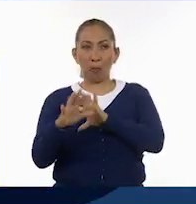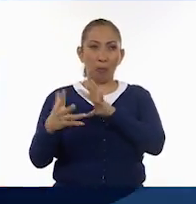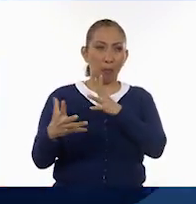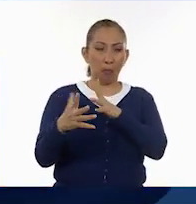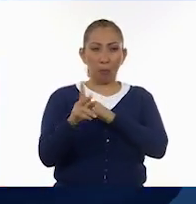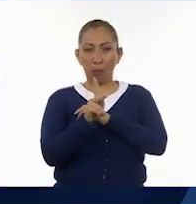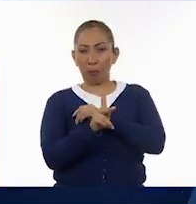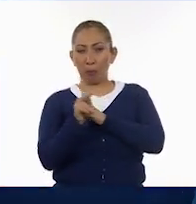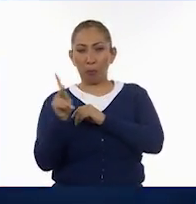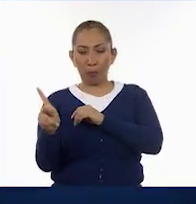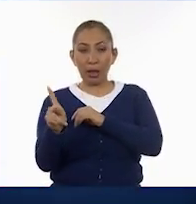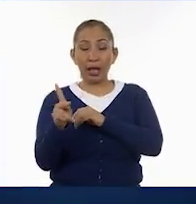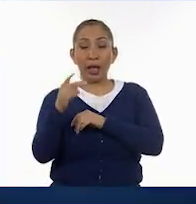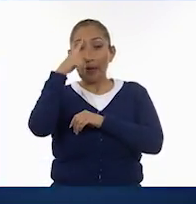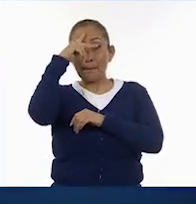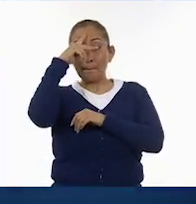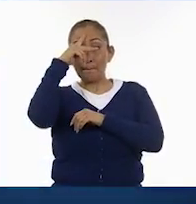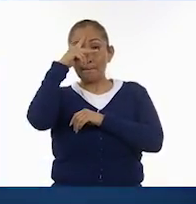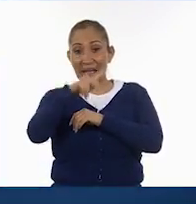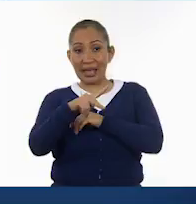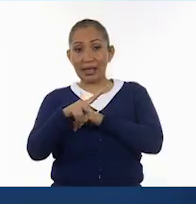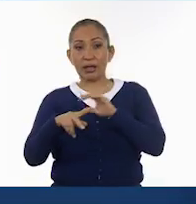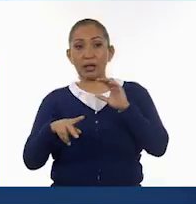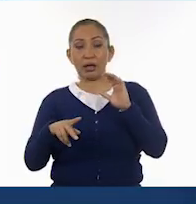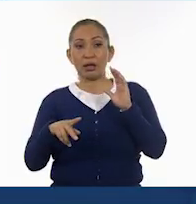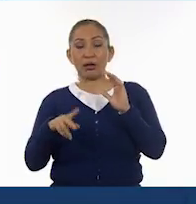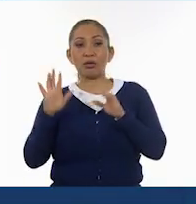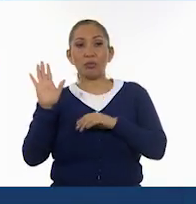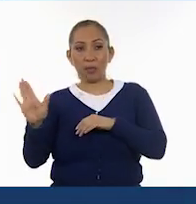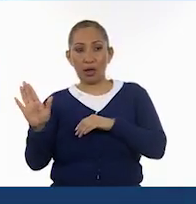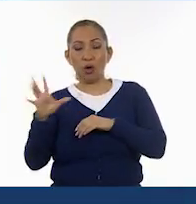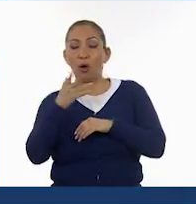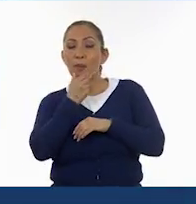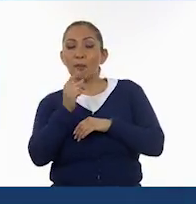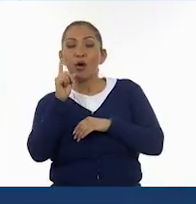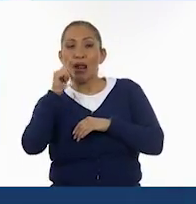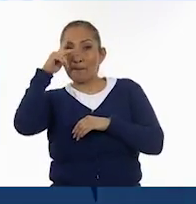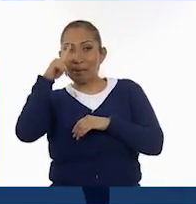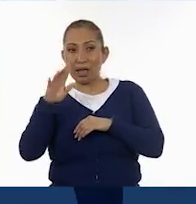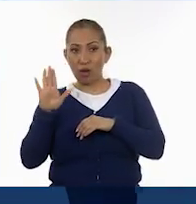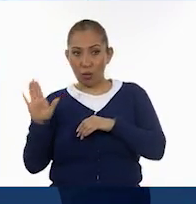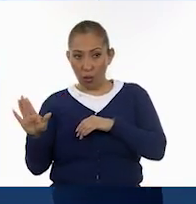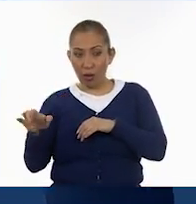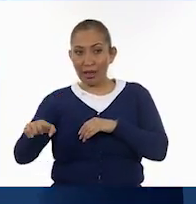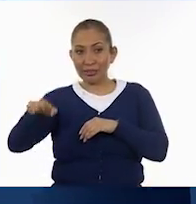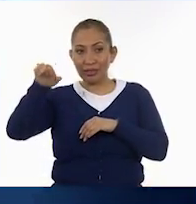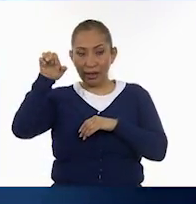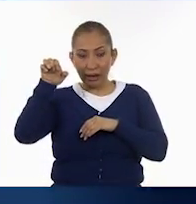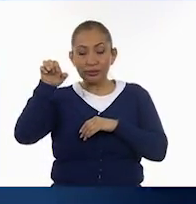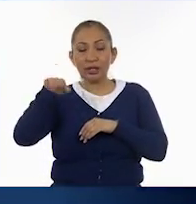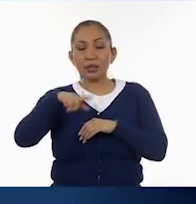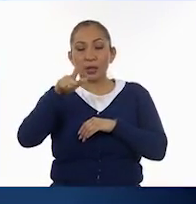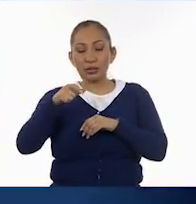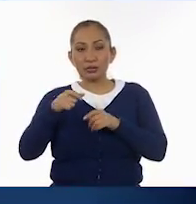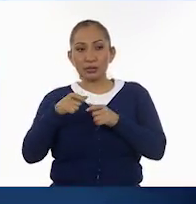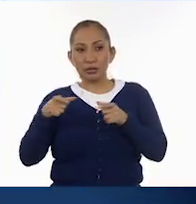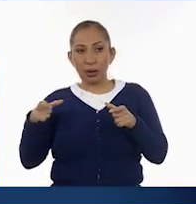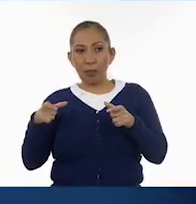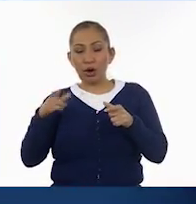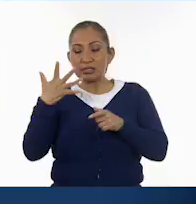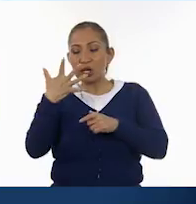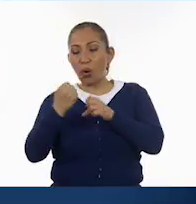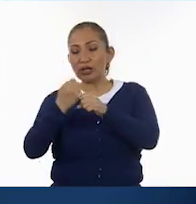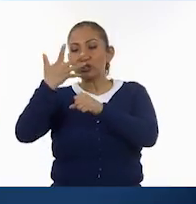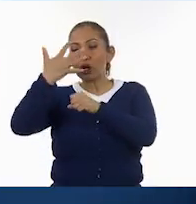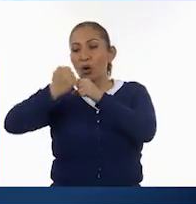menos similar entre México, entre los hombres y mujeres que hay en México en esa edad. Luego va aumentando de 5 en